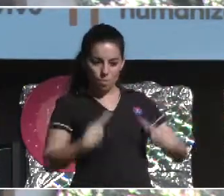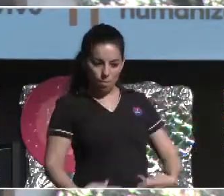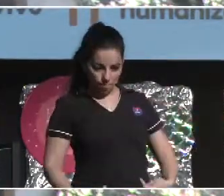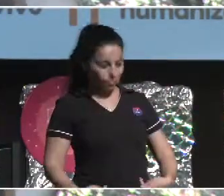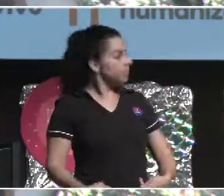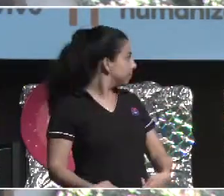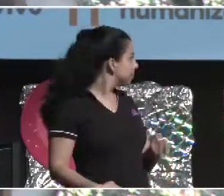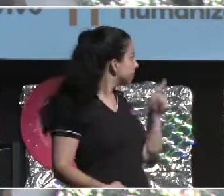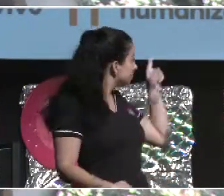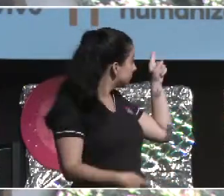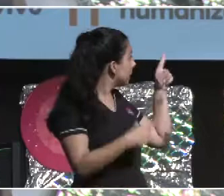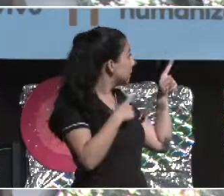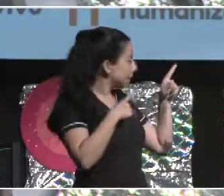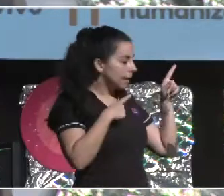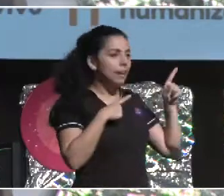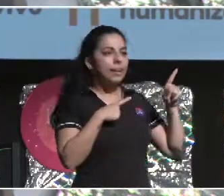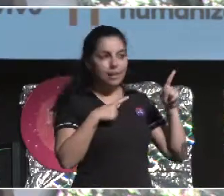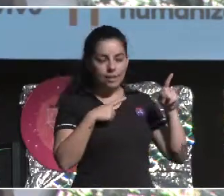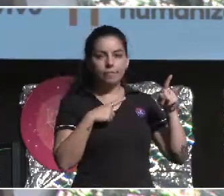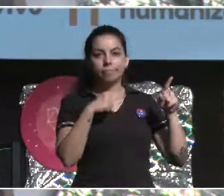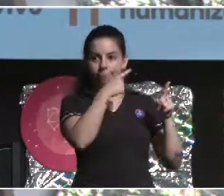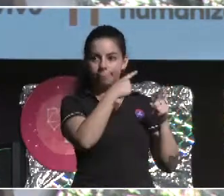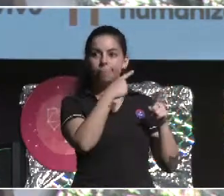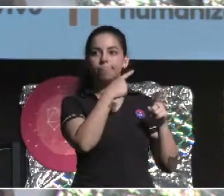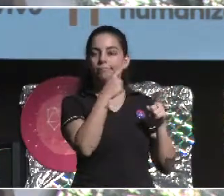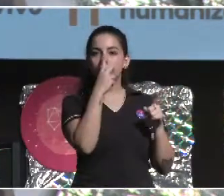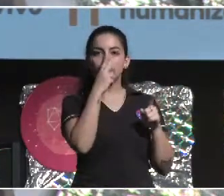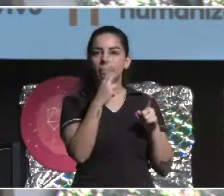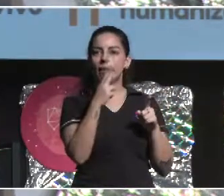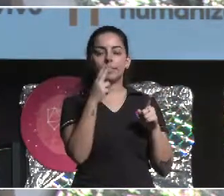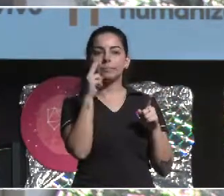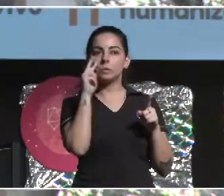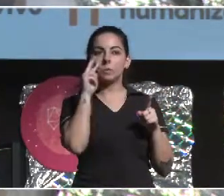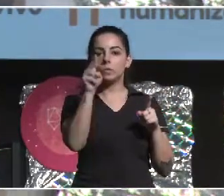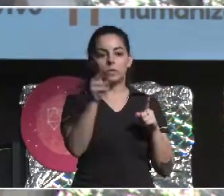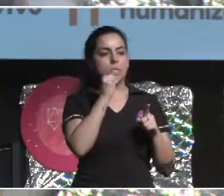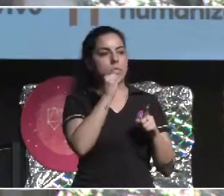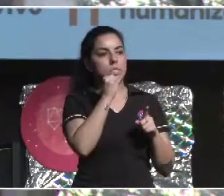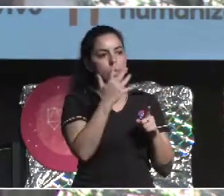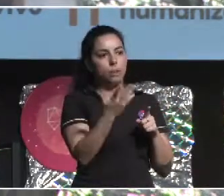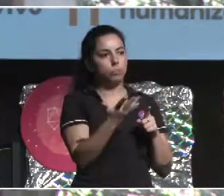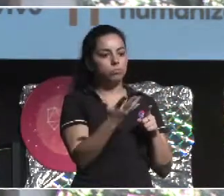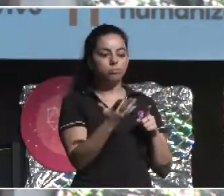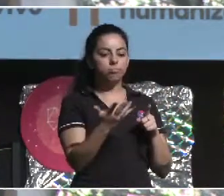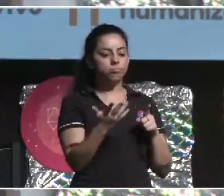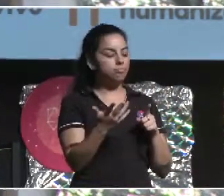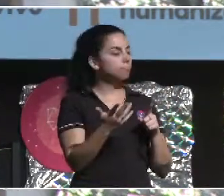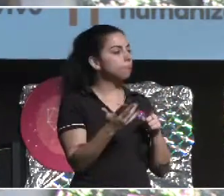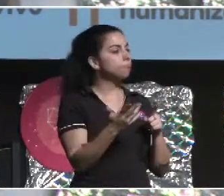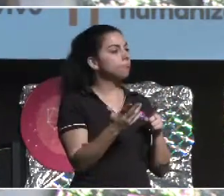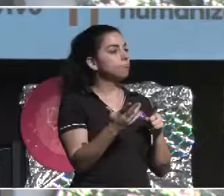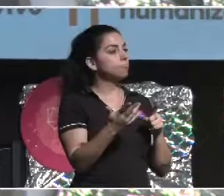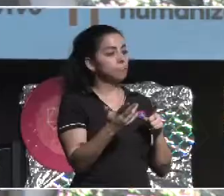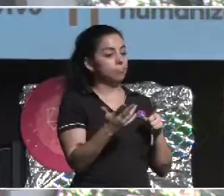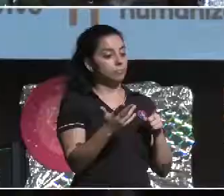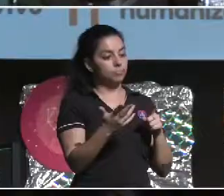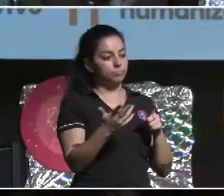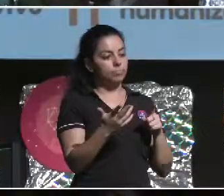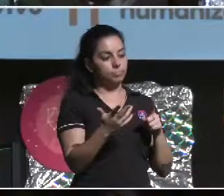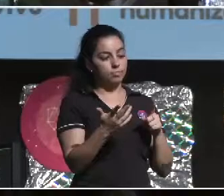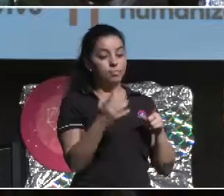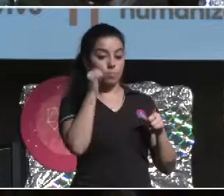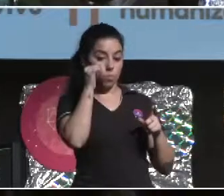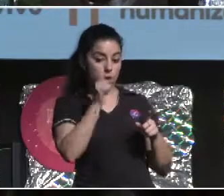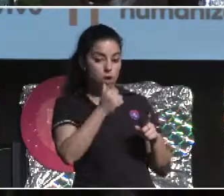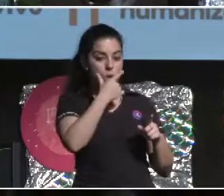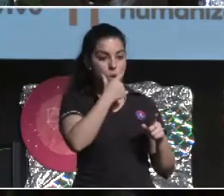valiosa a nivel de desagregación de datos que no se ve reflejada, es por ejemplo la distinción entre hombres y